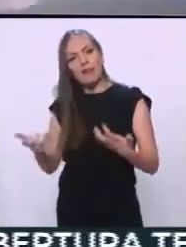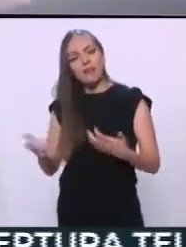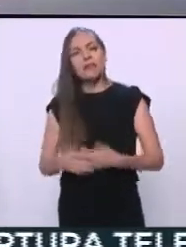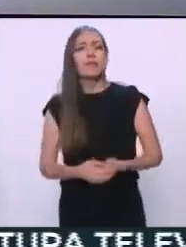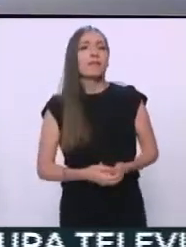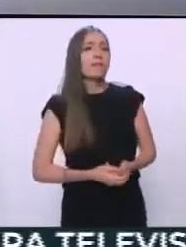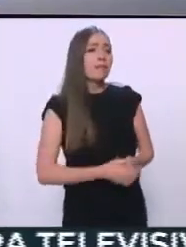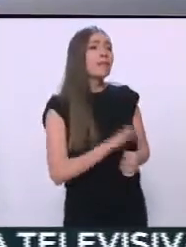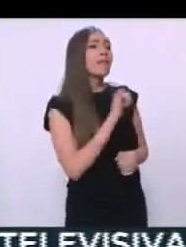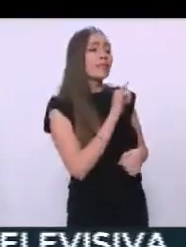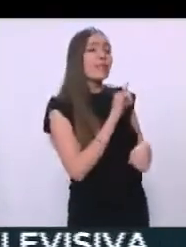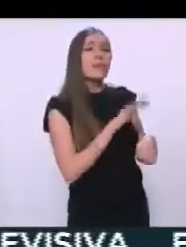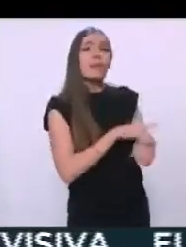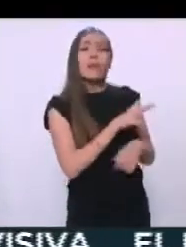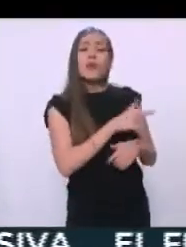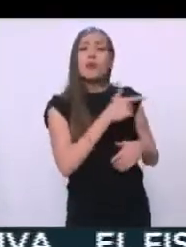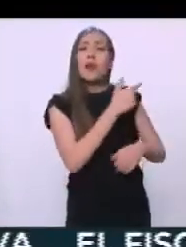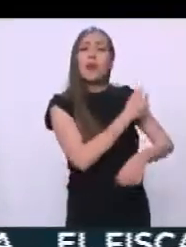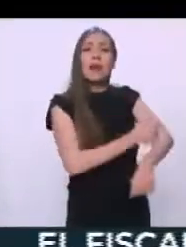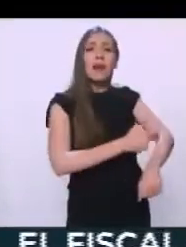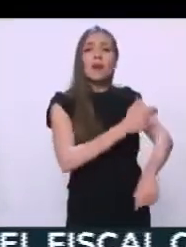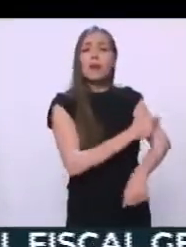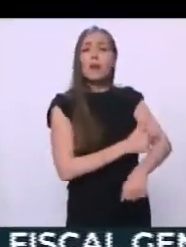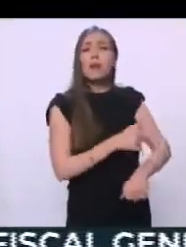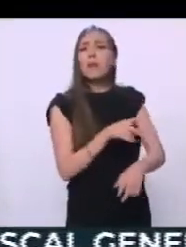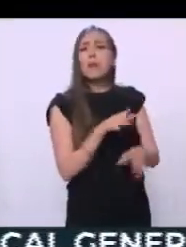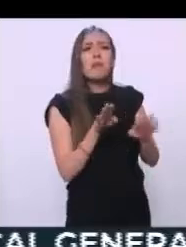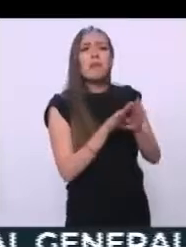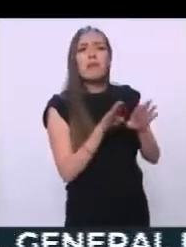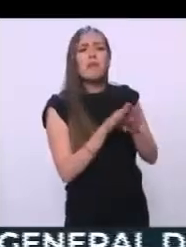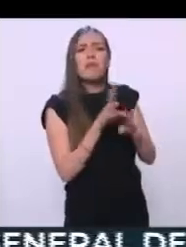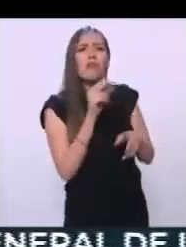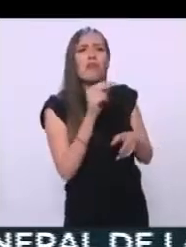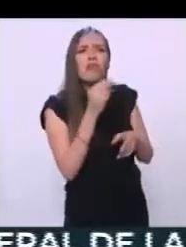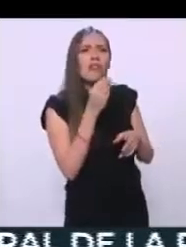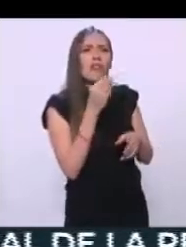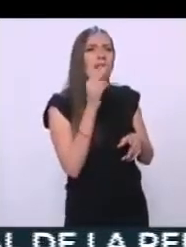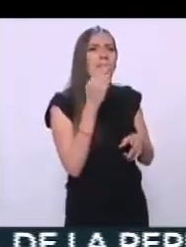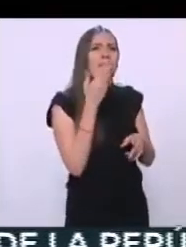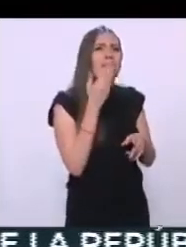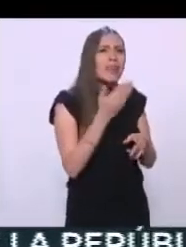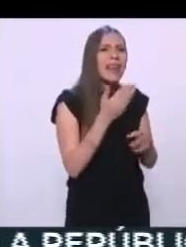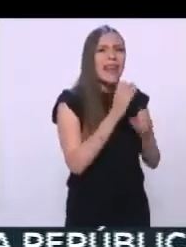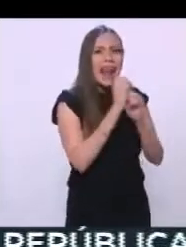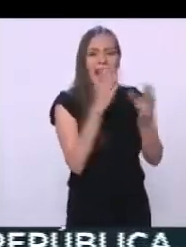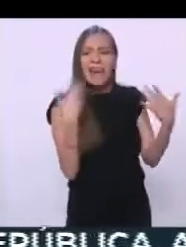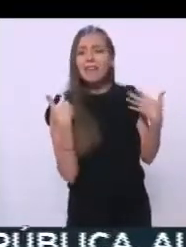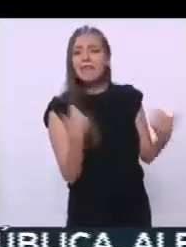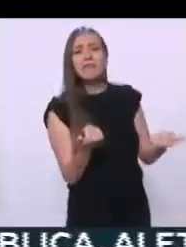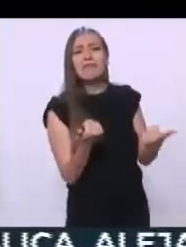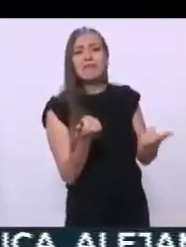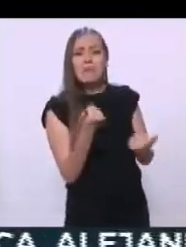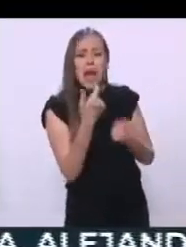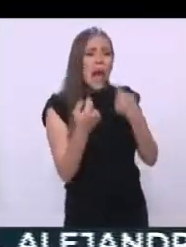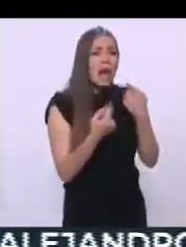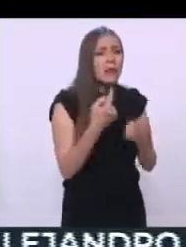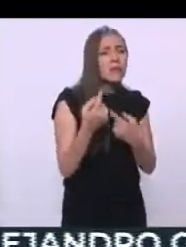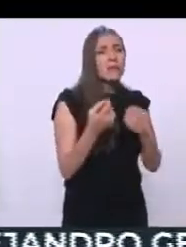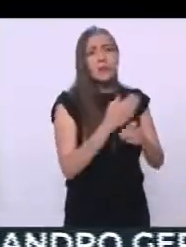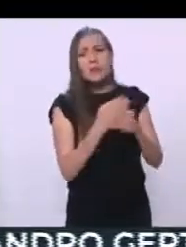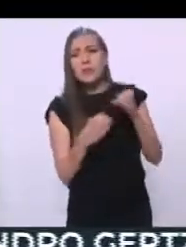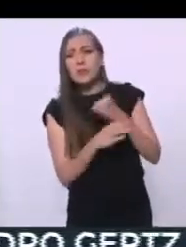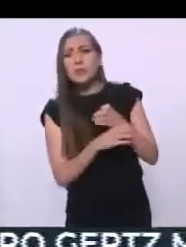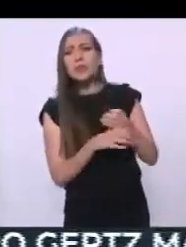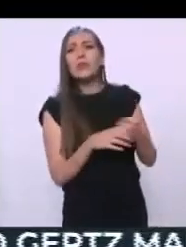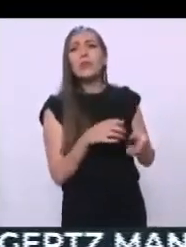sido un proceso muy opaco. Lo único que tenemos son como estos pequeñas ventanas para echar un vistazo, como las auditorías,